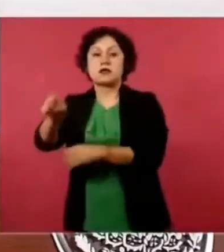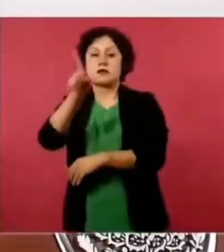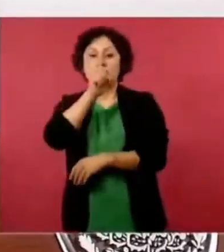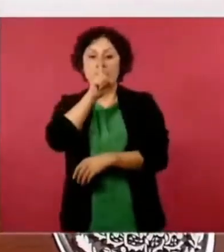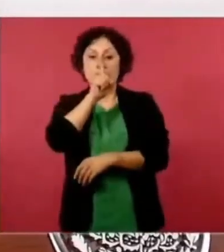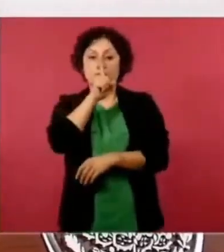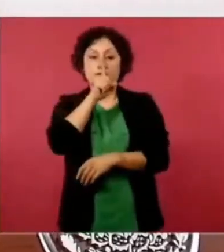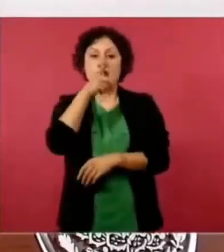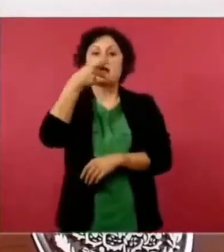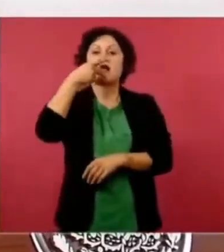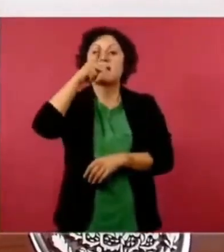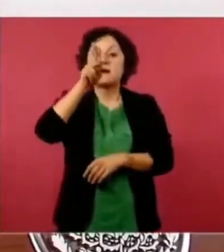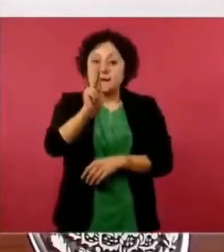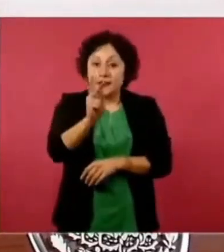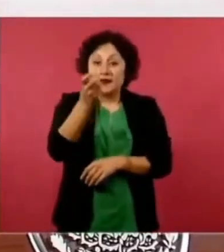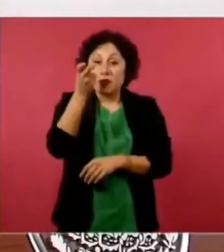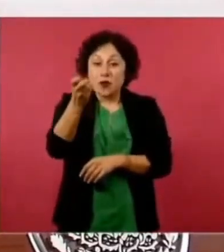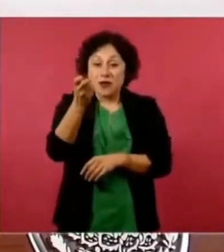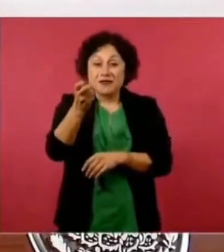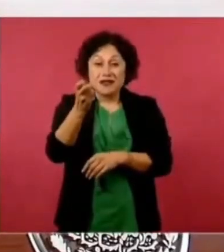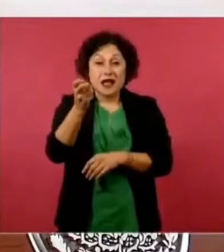son de un mes antes